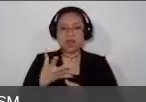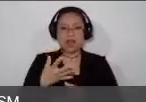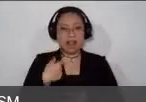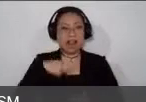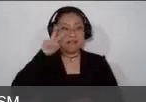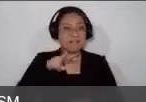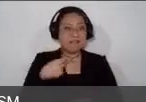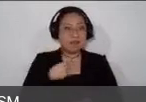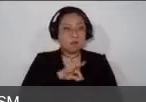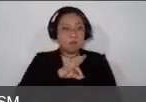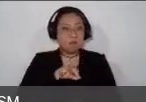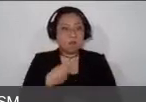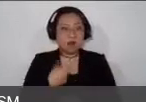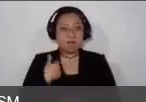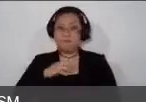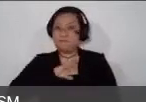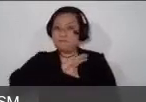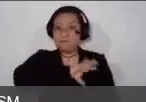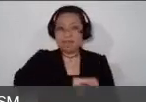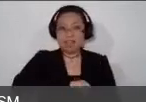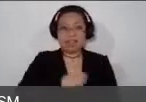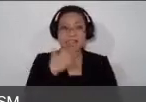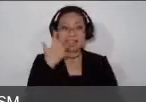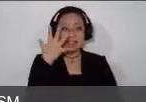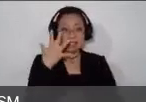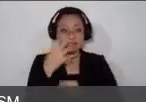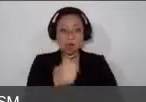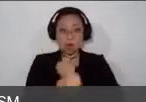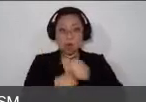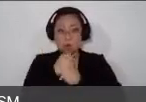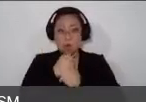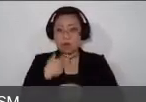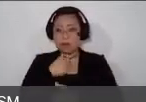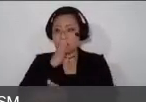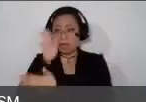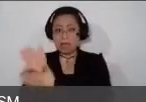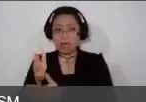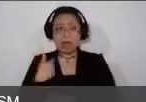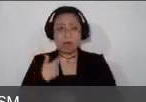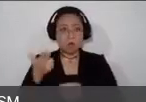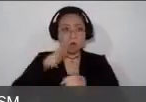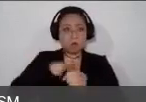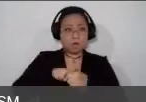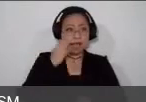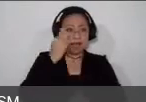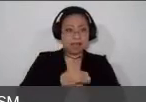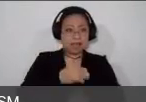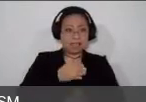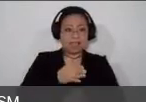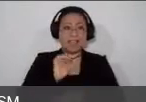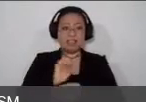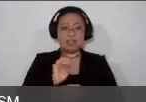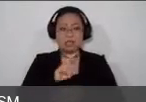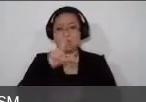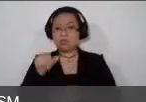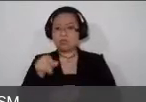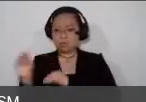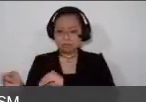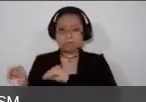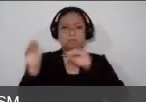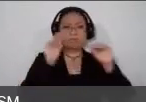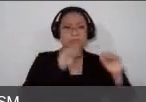como pasé cinco años en la celda de castigo ya me pasaron después a la cirugía